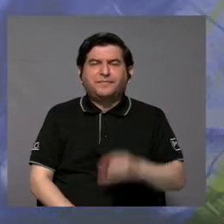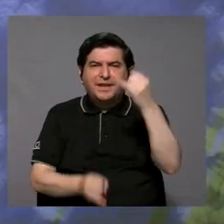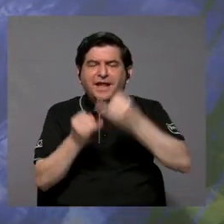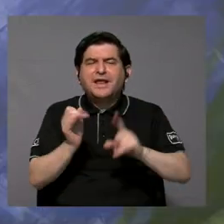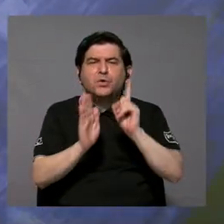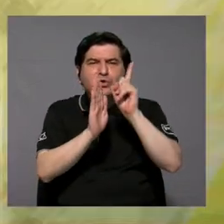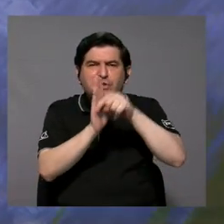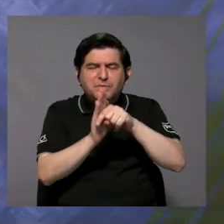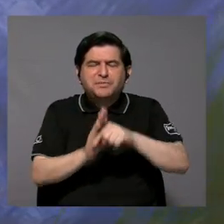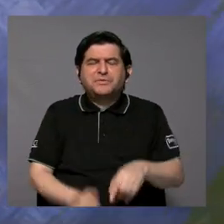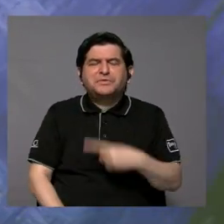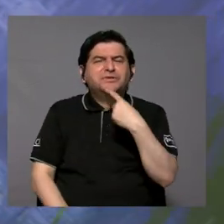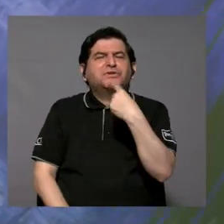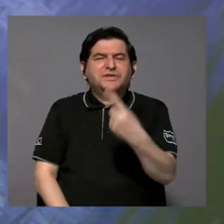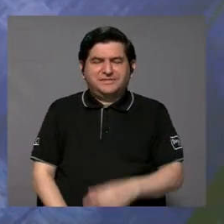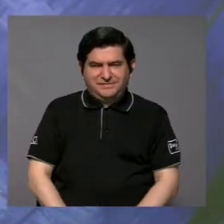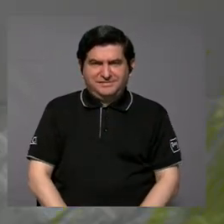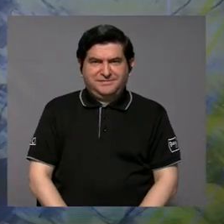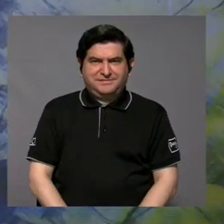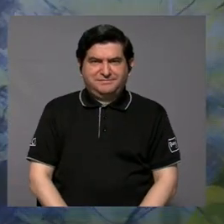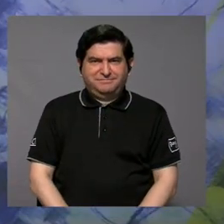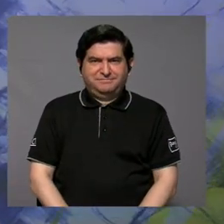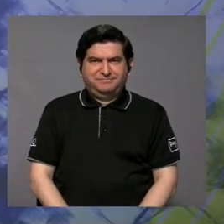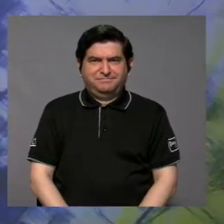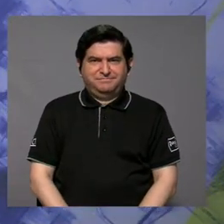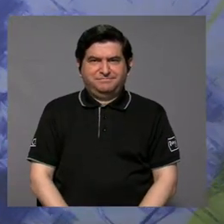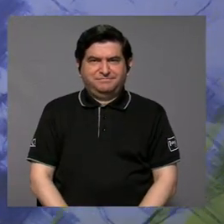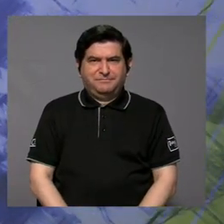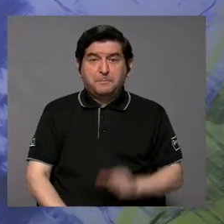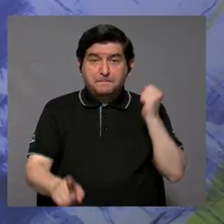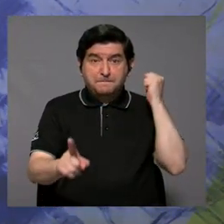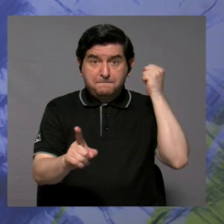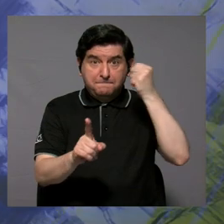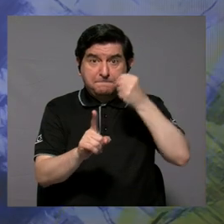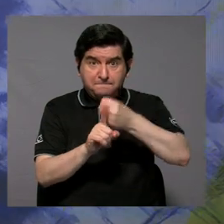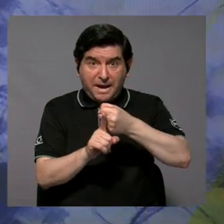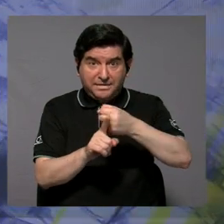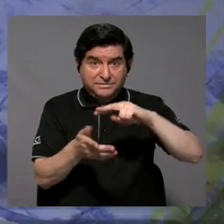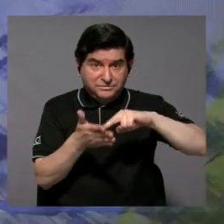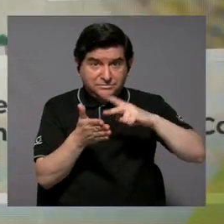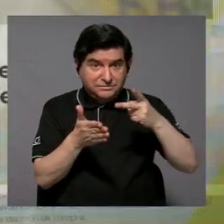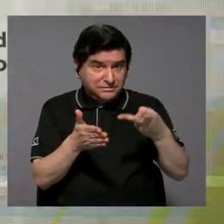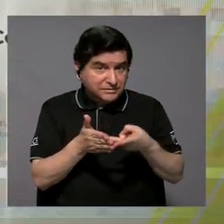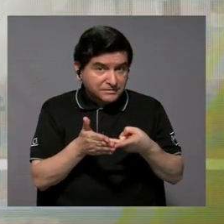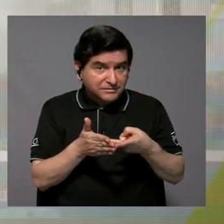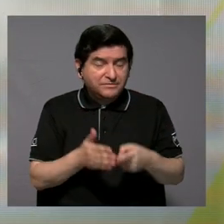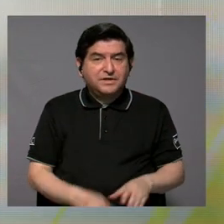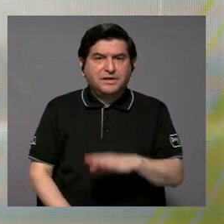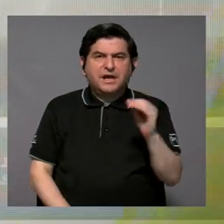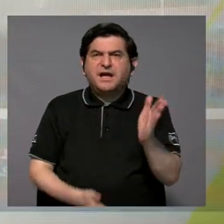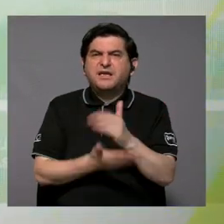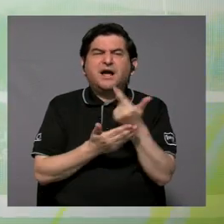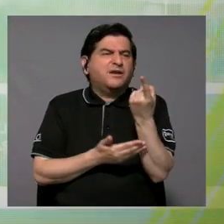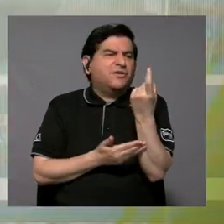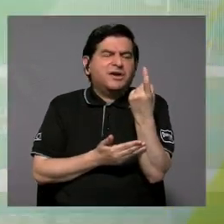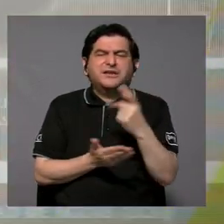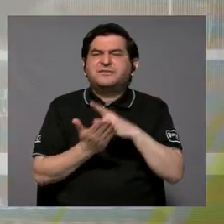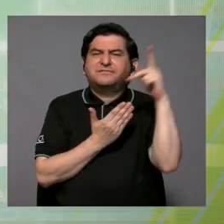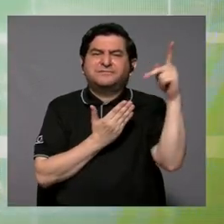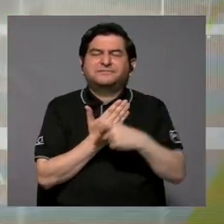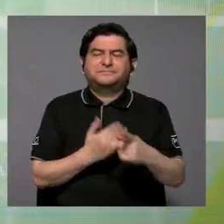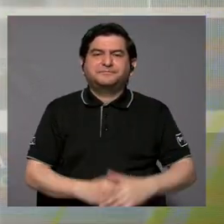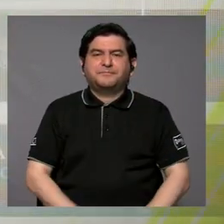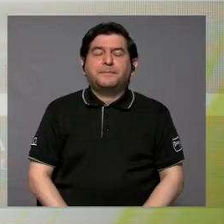último minuto para que nos diga en síntesis cuáles son el impacto que va a tener esto y algo que no hayamos tocado en el